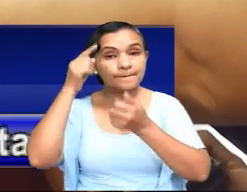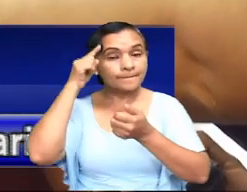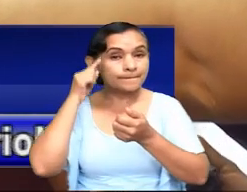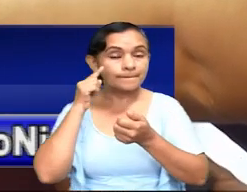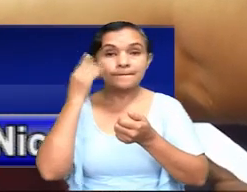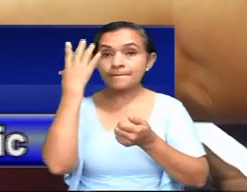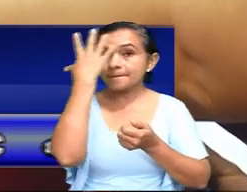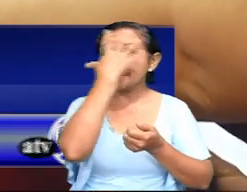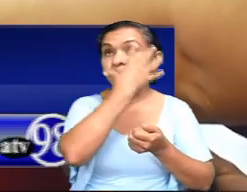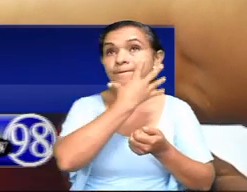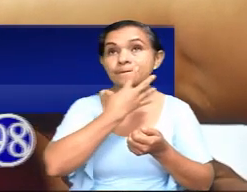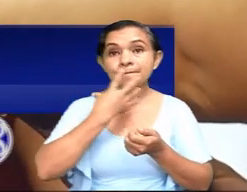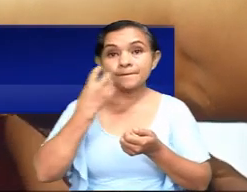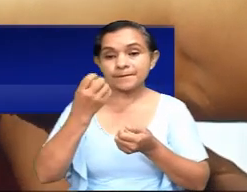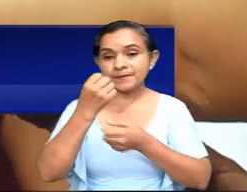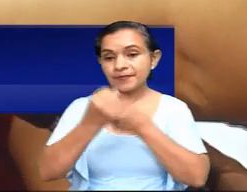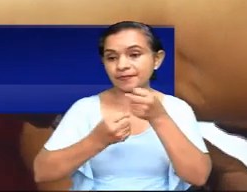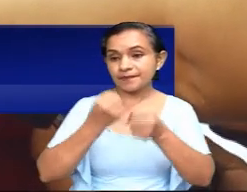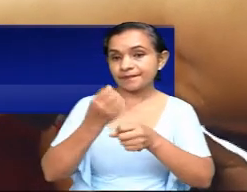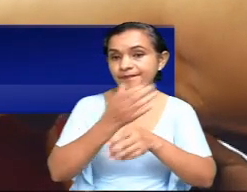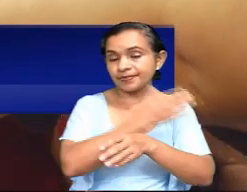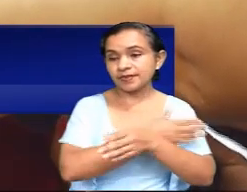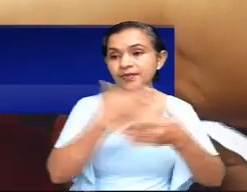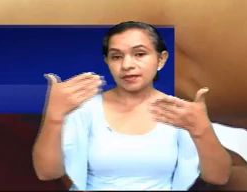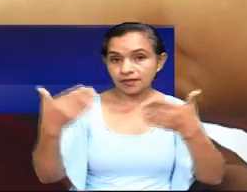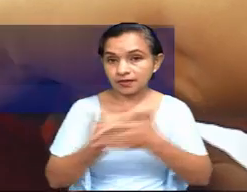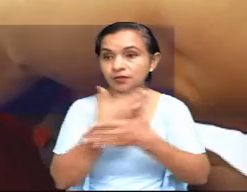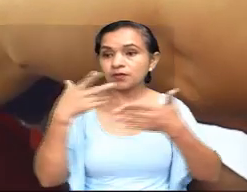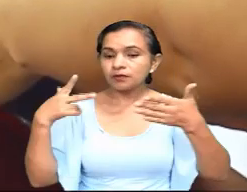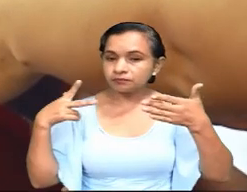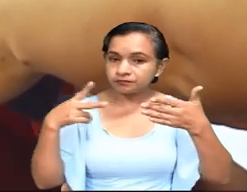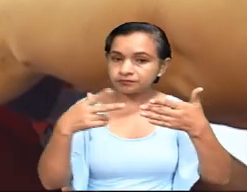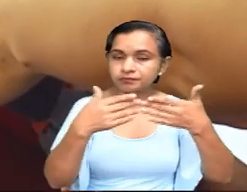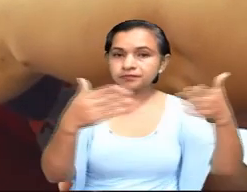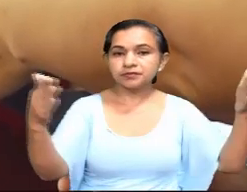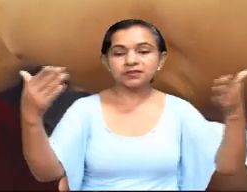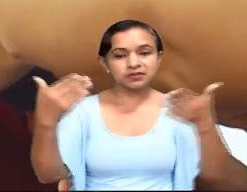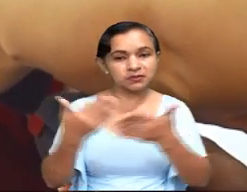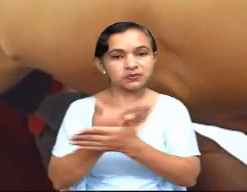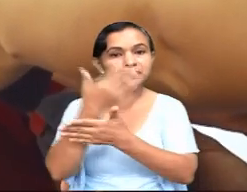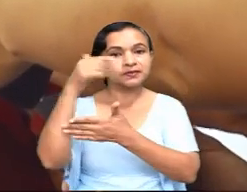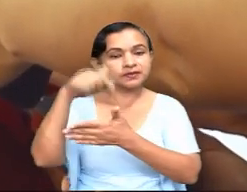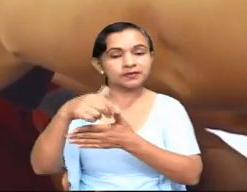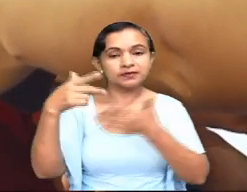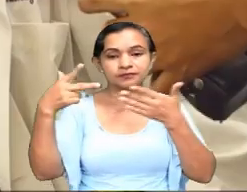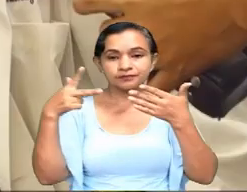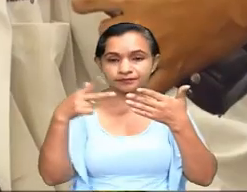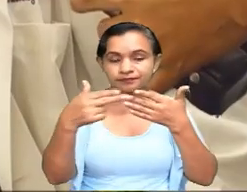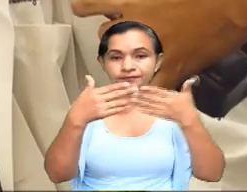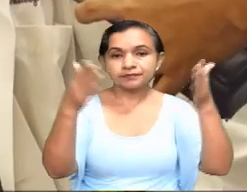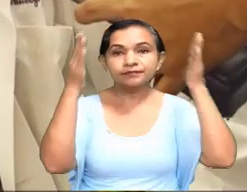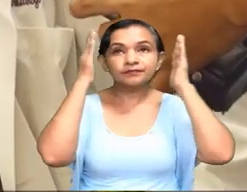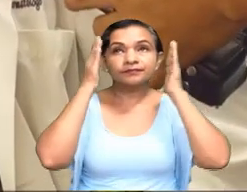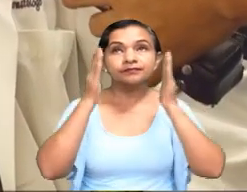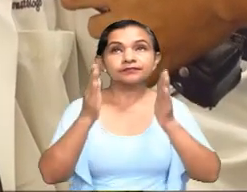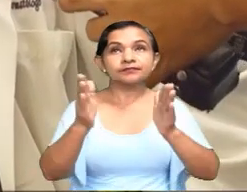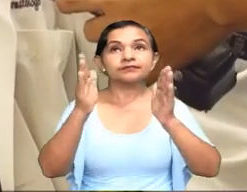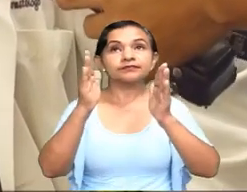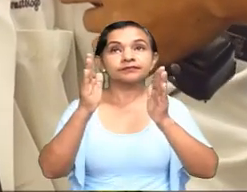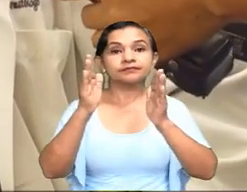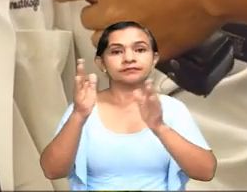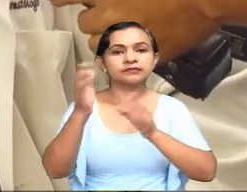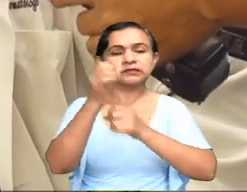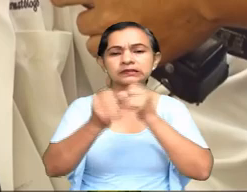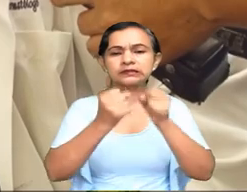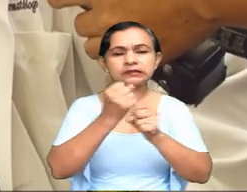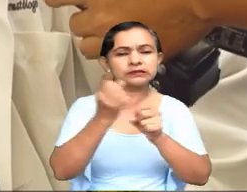bonito, hace varios años lo inauguramos, y ahorita estamos inaugurando esta consulta externa. Lo que hicieron los golpistas el año